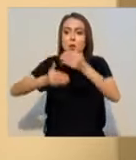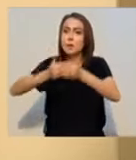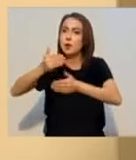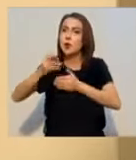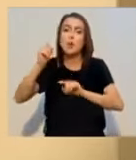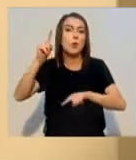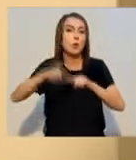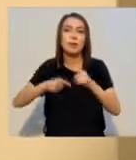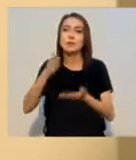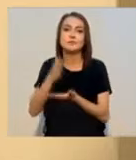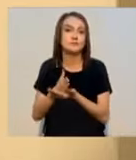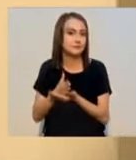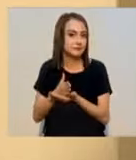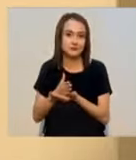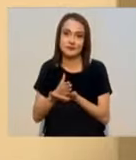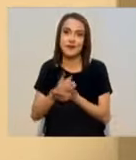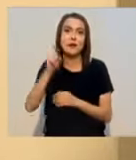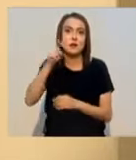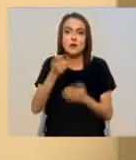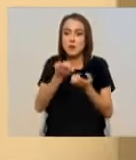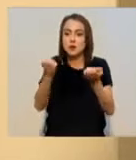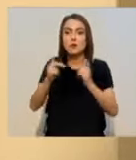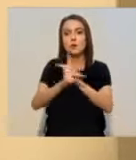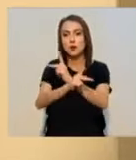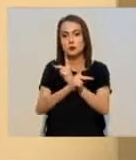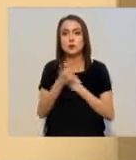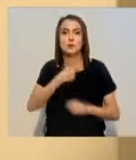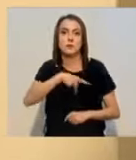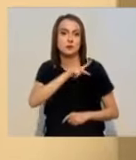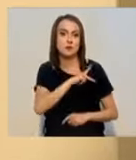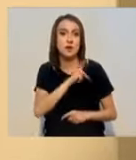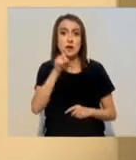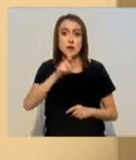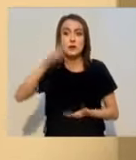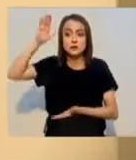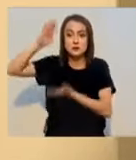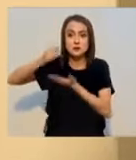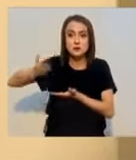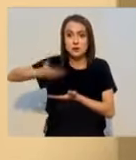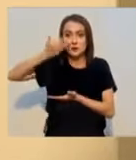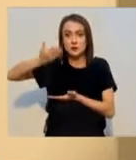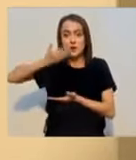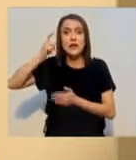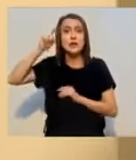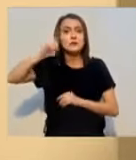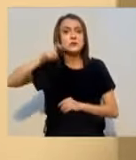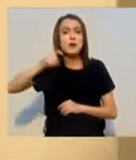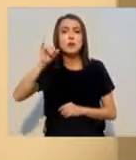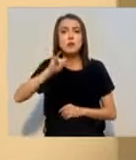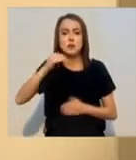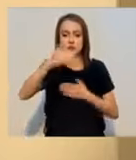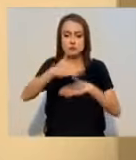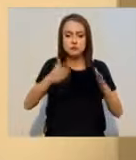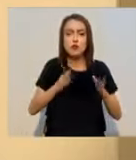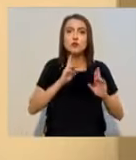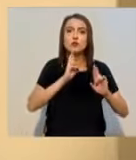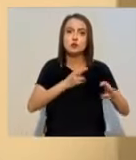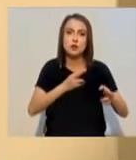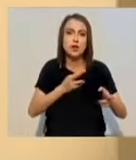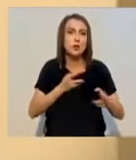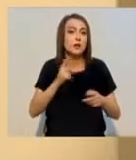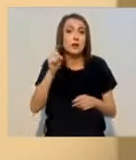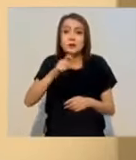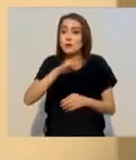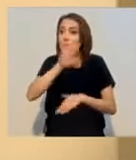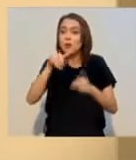procesos no pueden parar. Necesitamos equipo de protección personal, necesitamos ventiladores mecánicos, necesitamos kits de diagnóstico, necesitamos